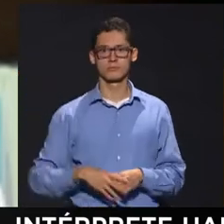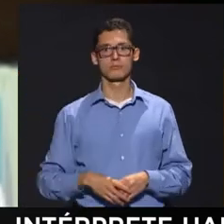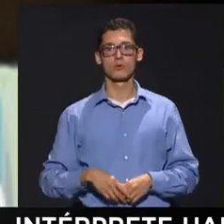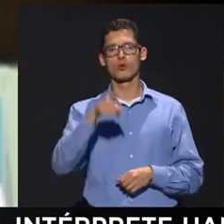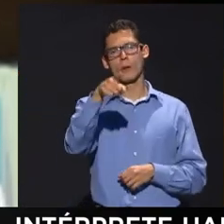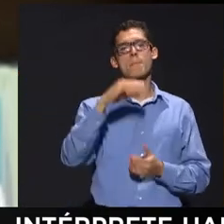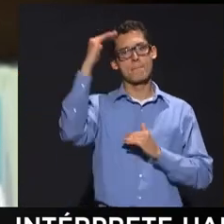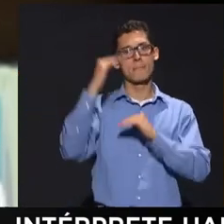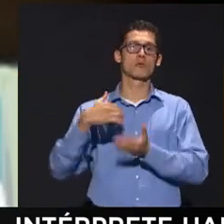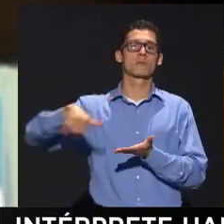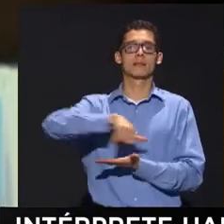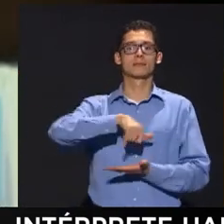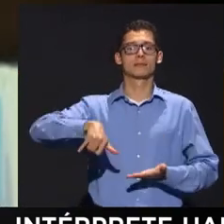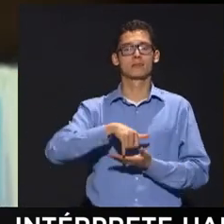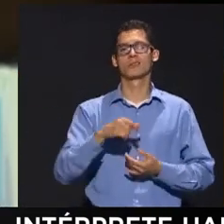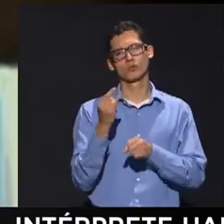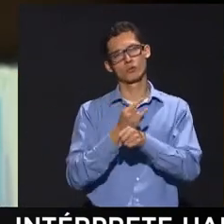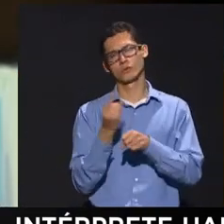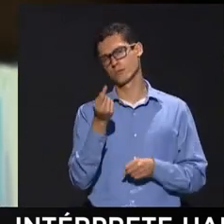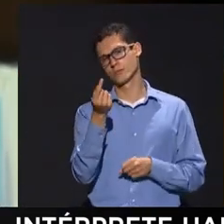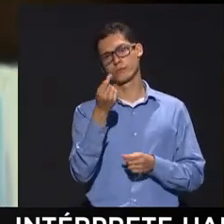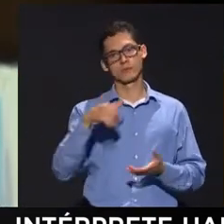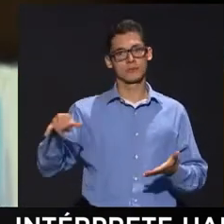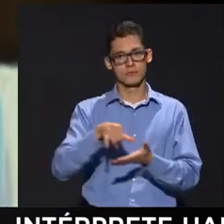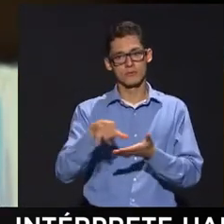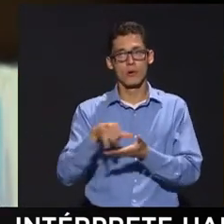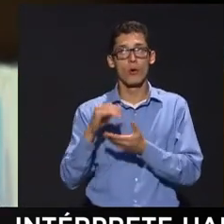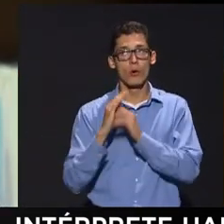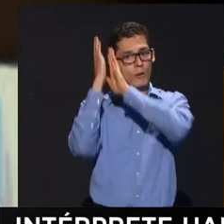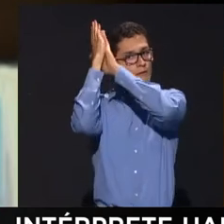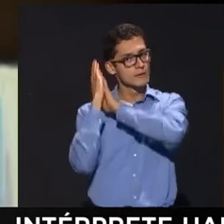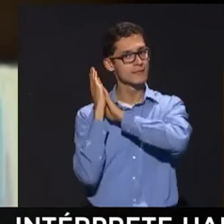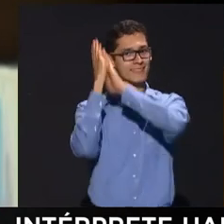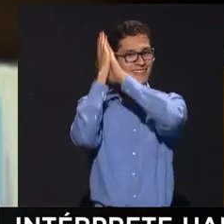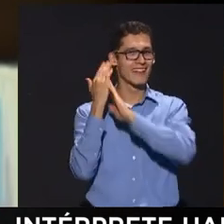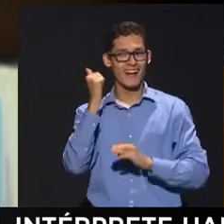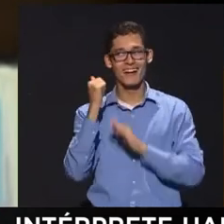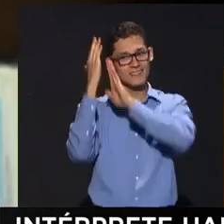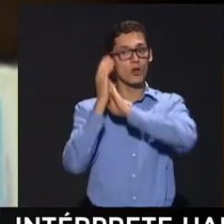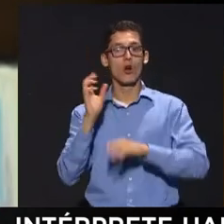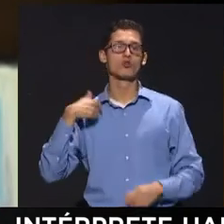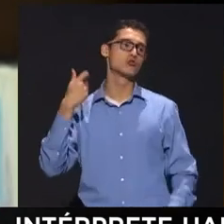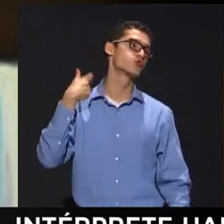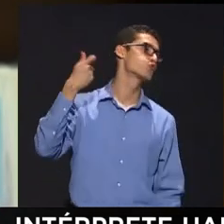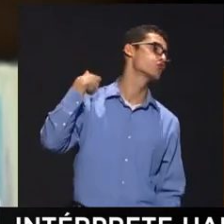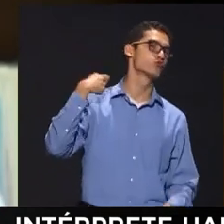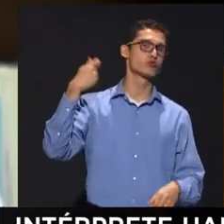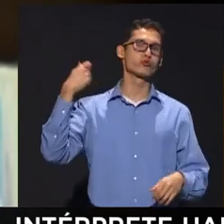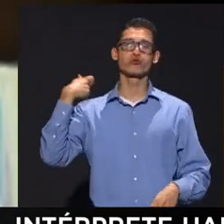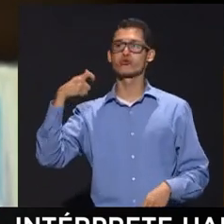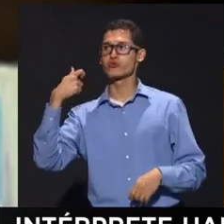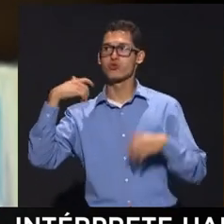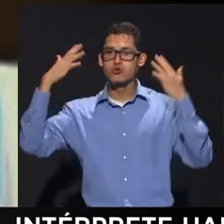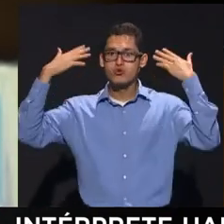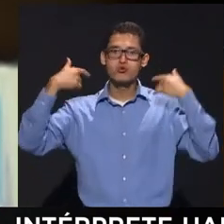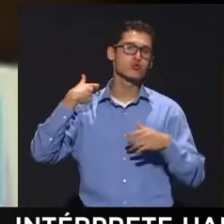plancha. La plancha de ropa, la plancha de pelo, el secador de pelo, haga duchas cortas,